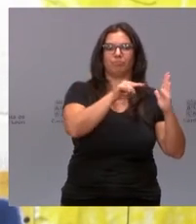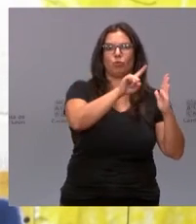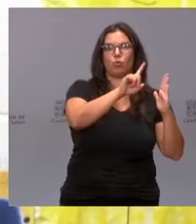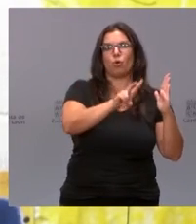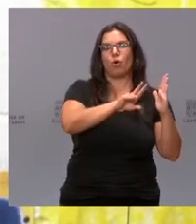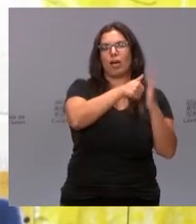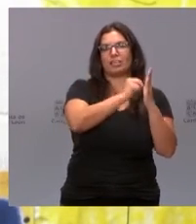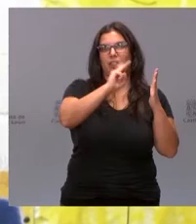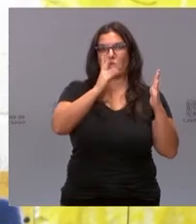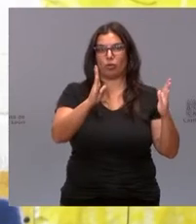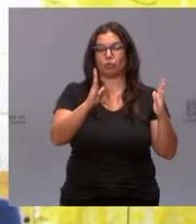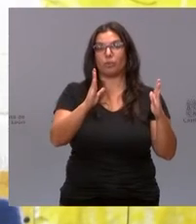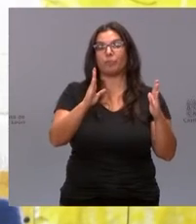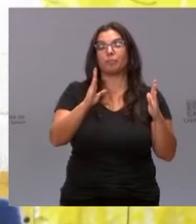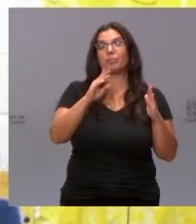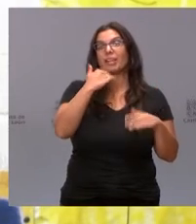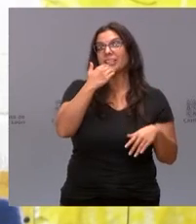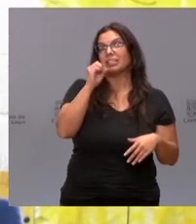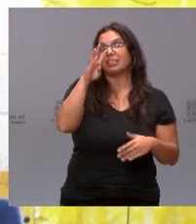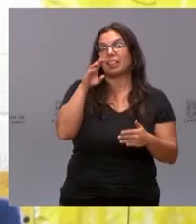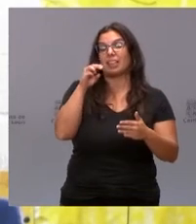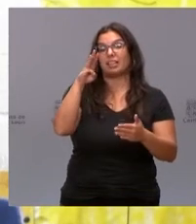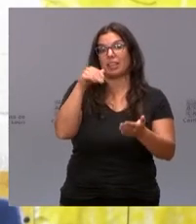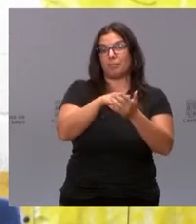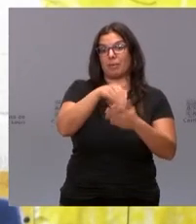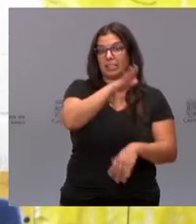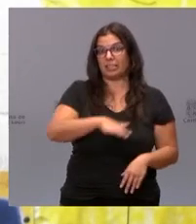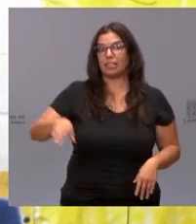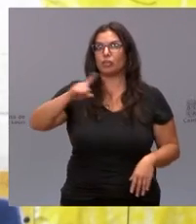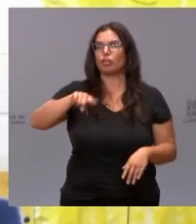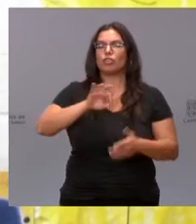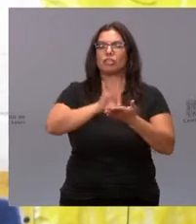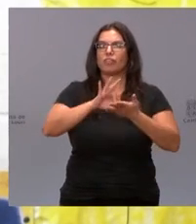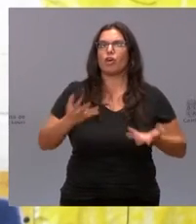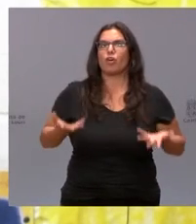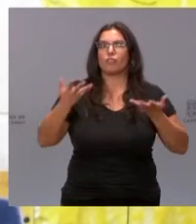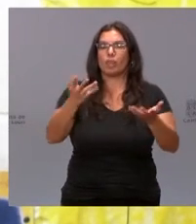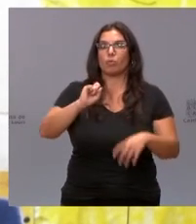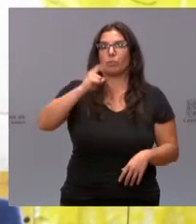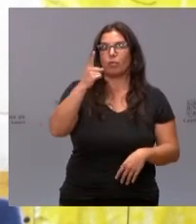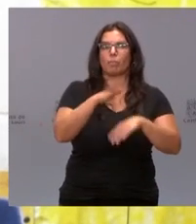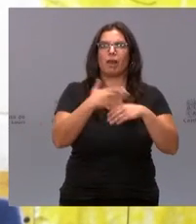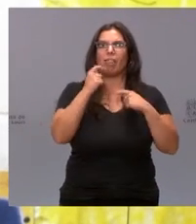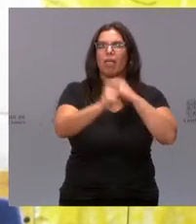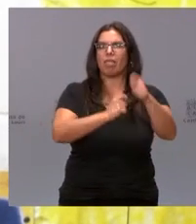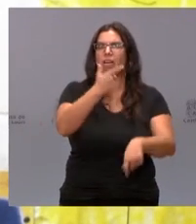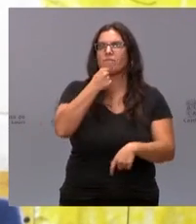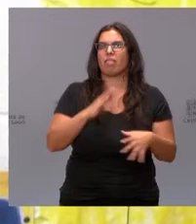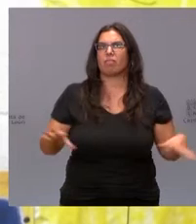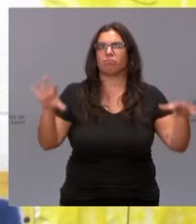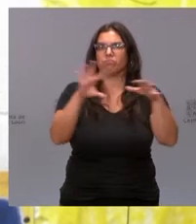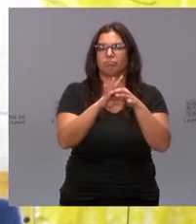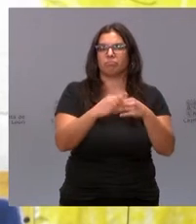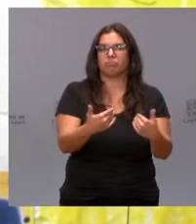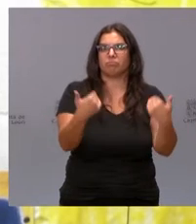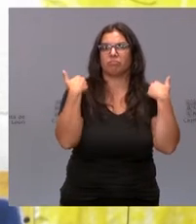13.000 niños tendrán este servicio a su disposición para aumentar, por un lado, la conciliación y corresponsabilidad y